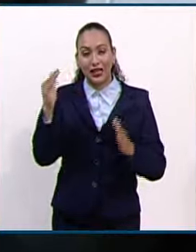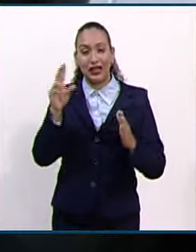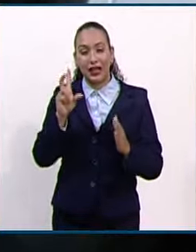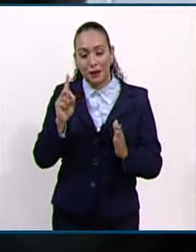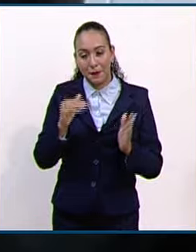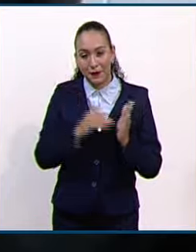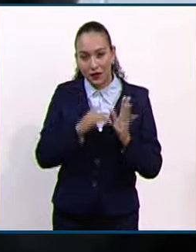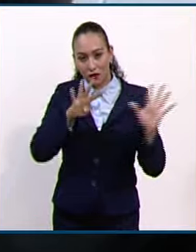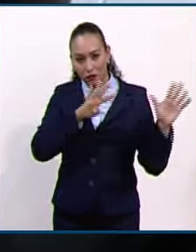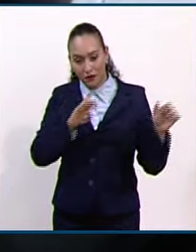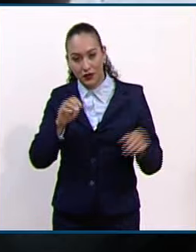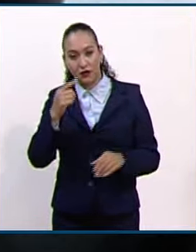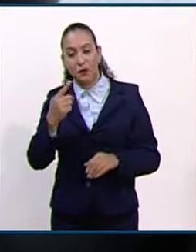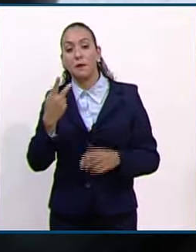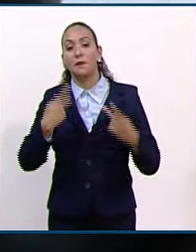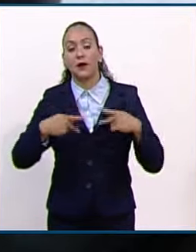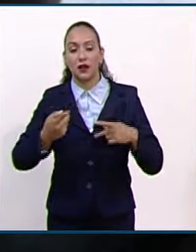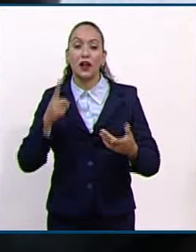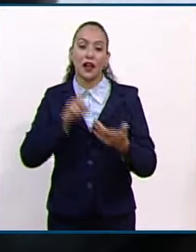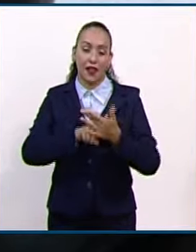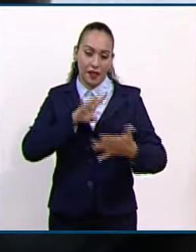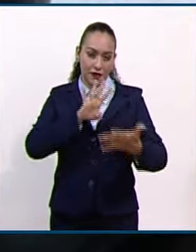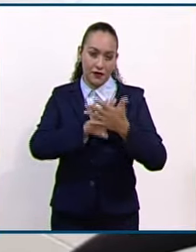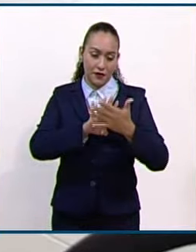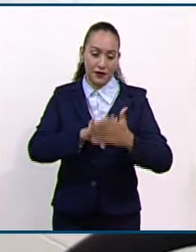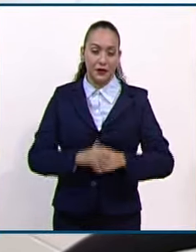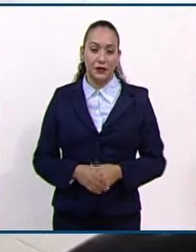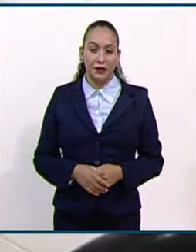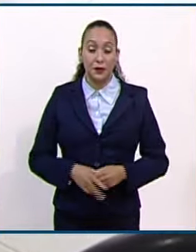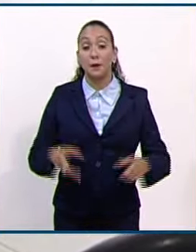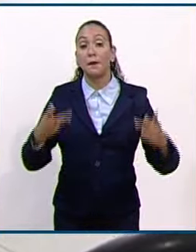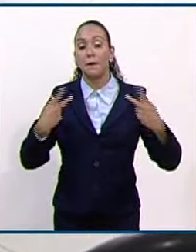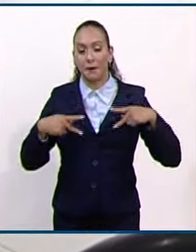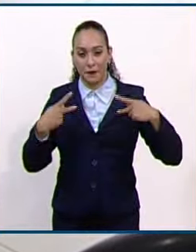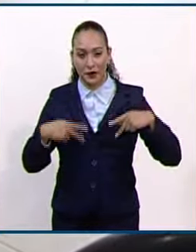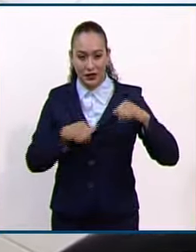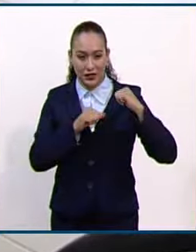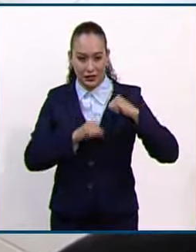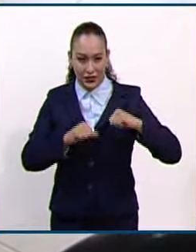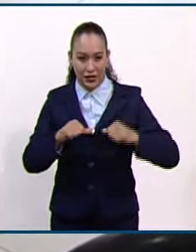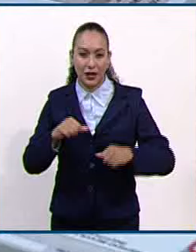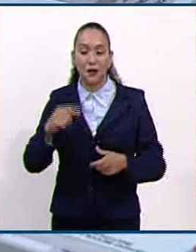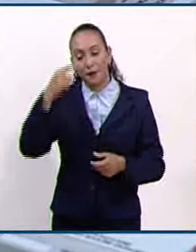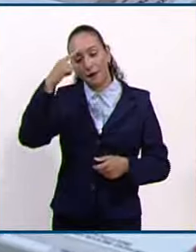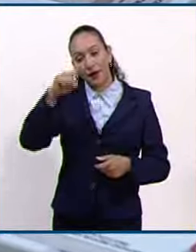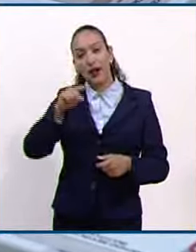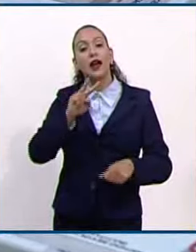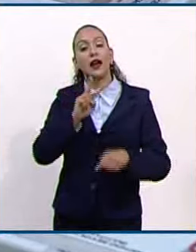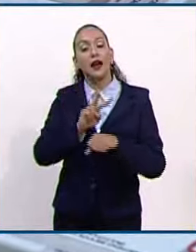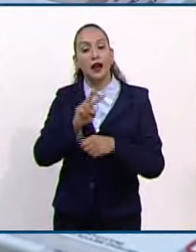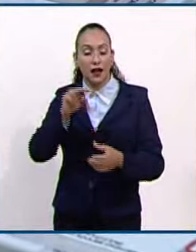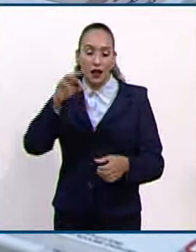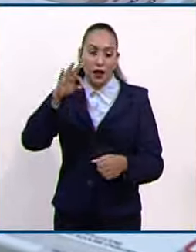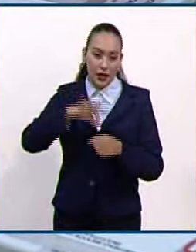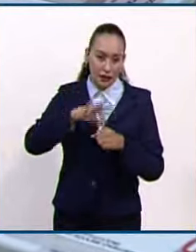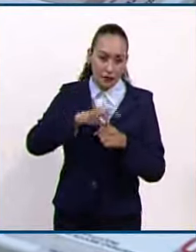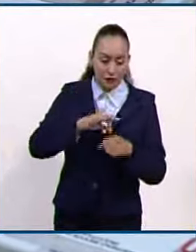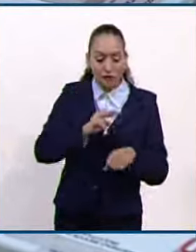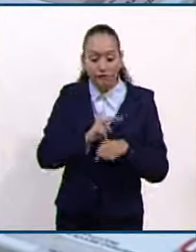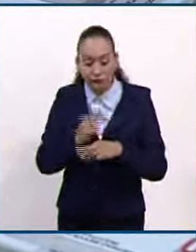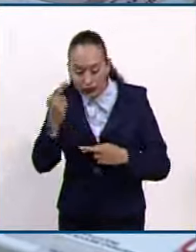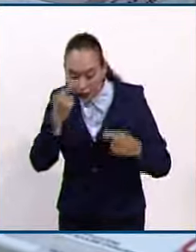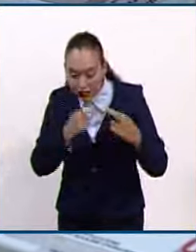30,391 personas que se encuentran en prisión preventiva. Personal designado por los consejos distritales entregará en sus domicilios a las personas